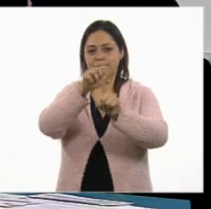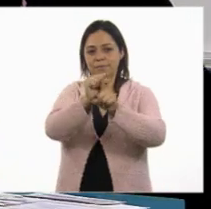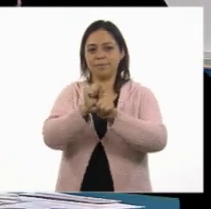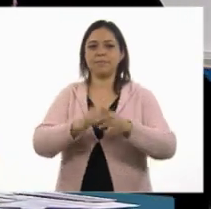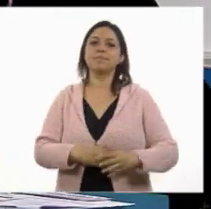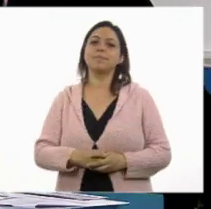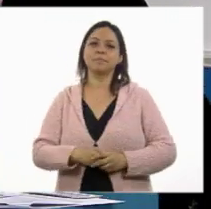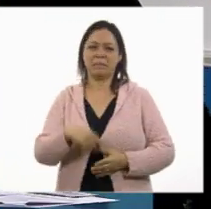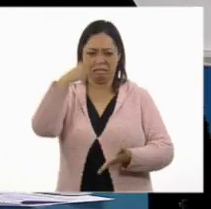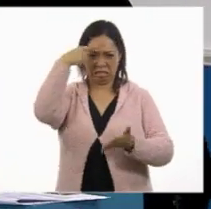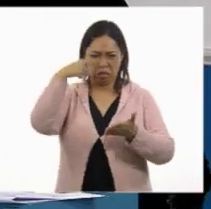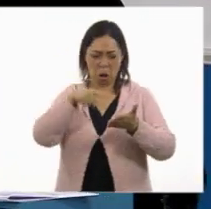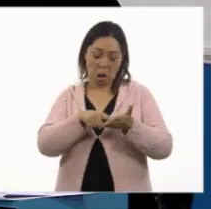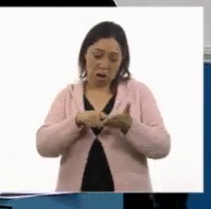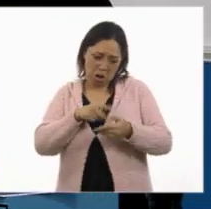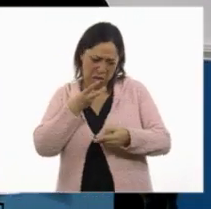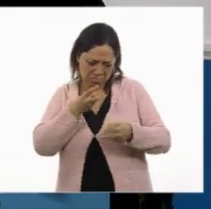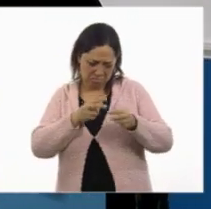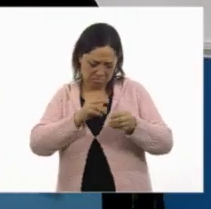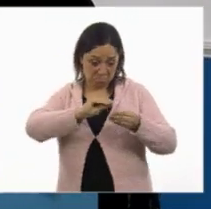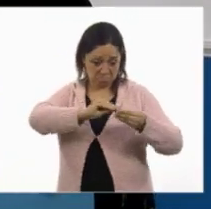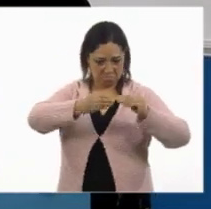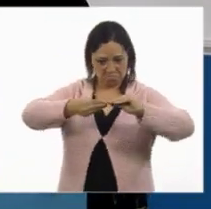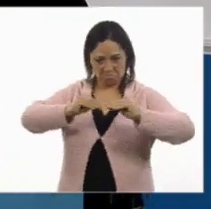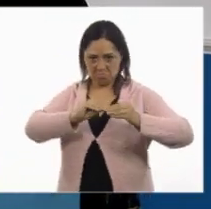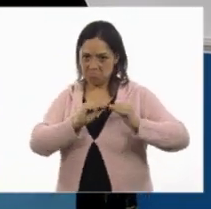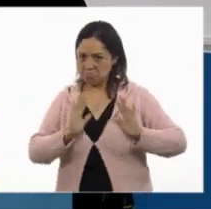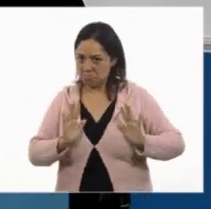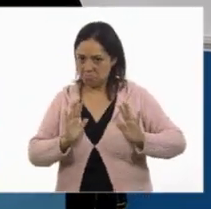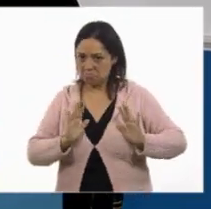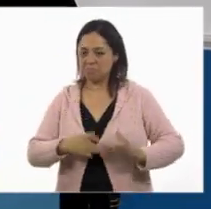reto es armar un rompecabezas. Hay triángulos.